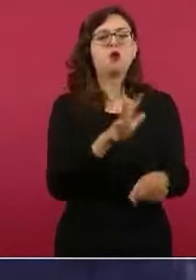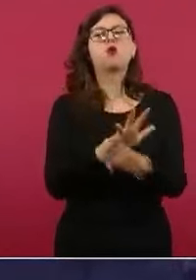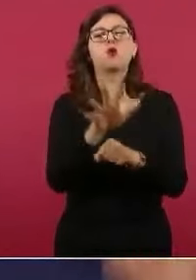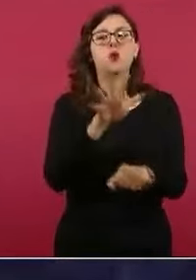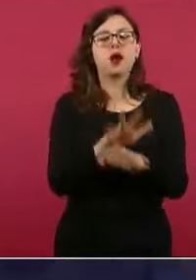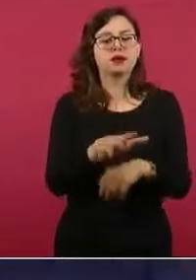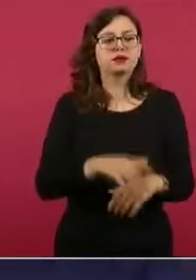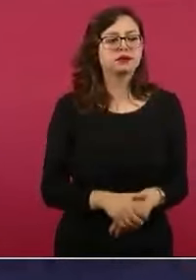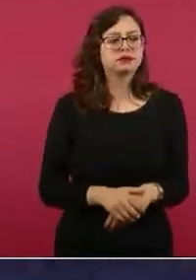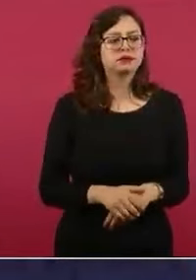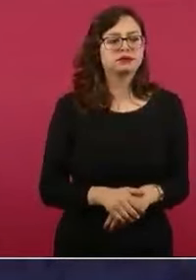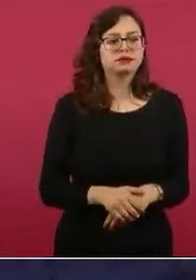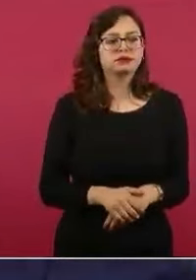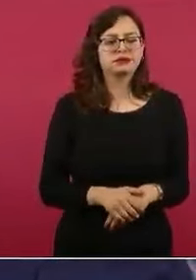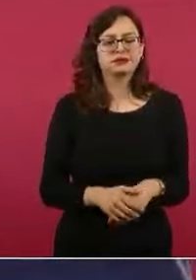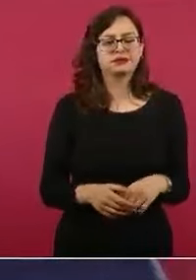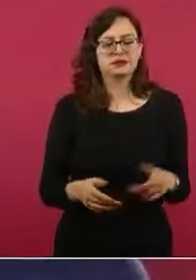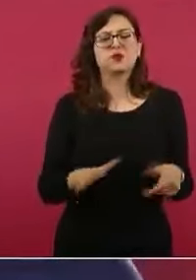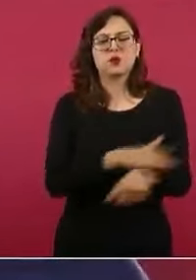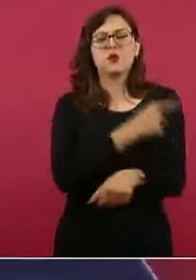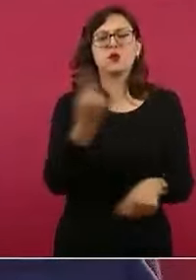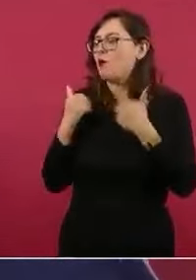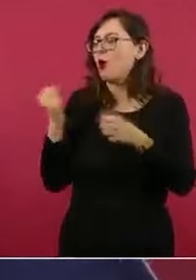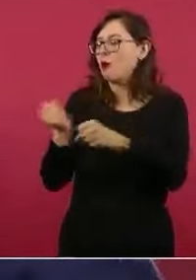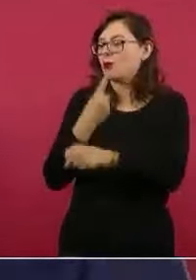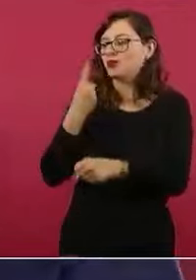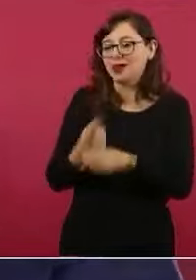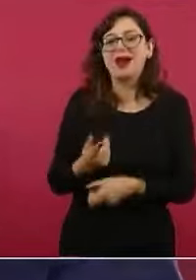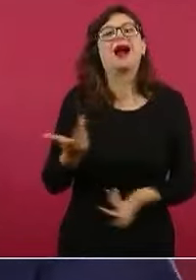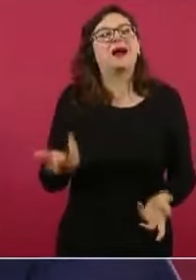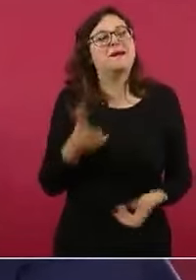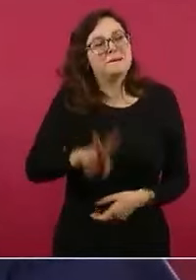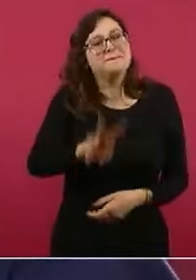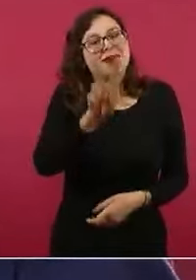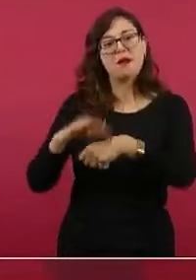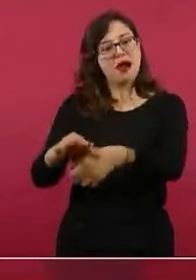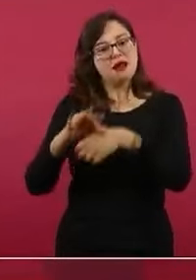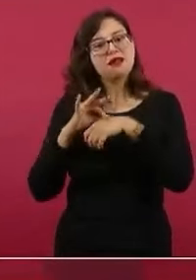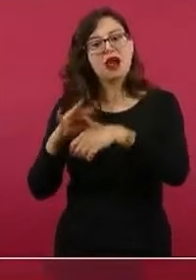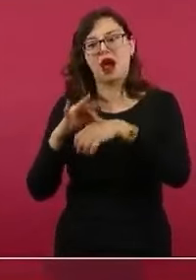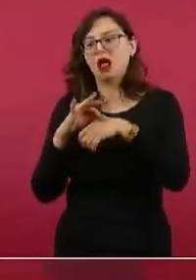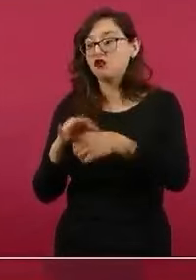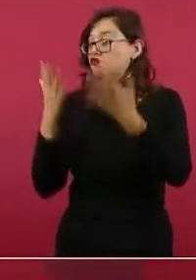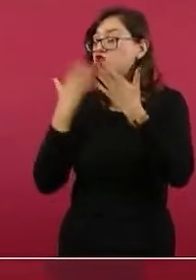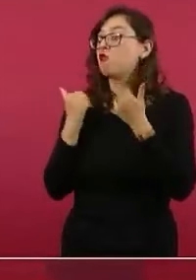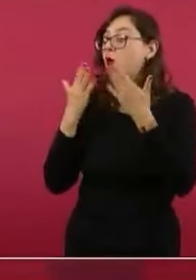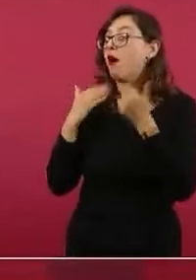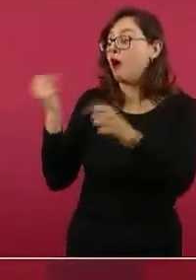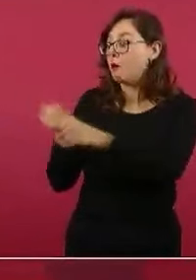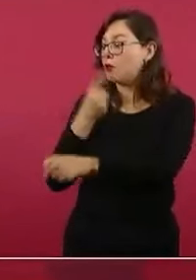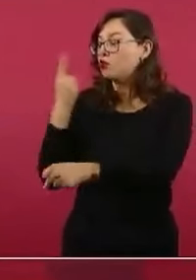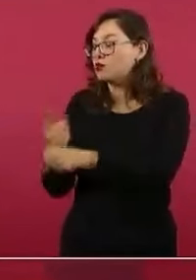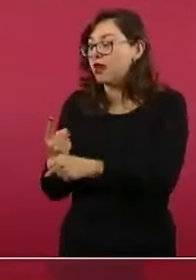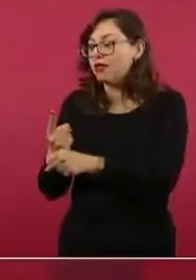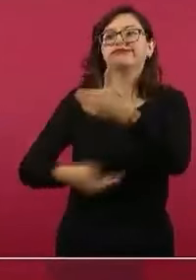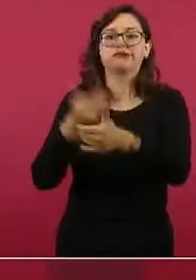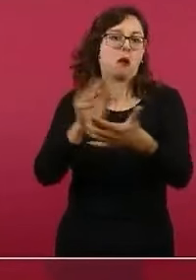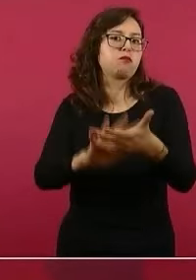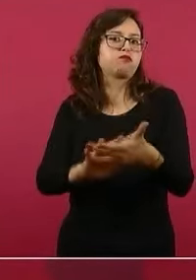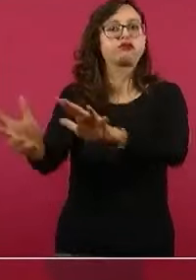de trabajo, con la falta de oportunidades. Eso es, y eso lo piensa la mayoría del pueblo. Solo los